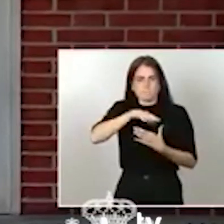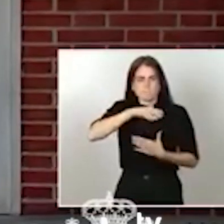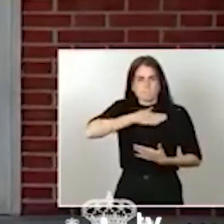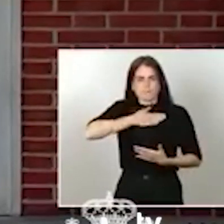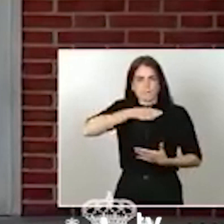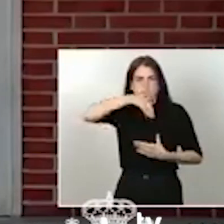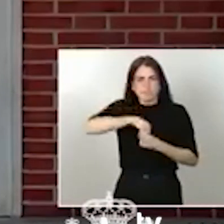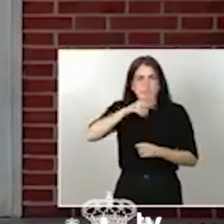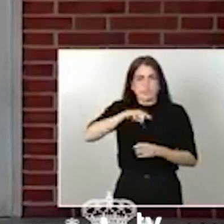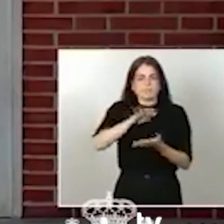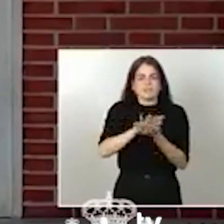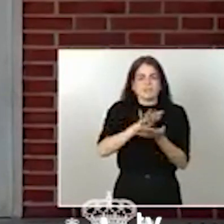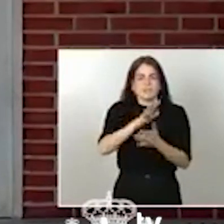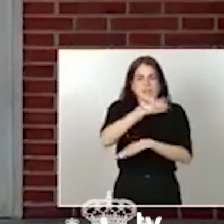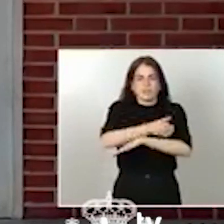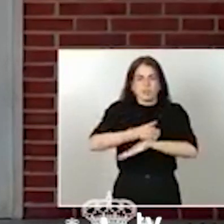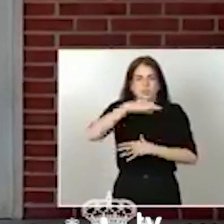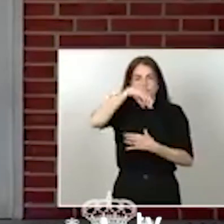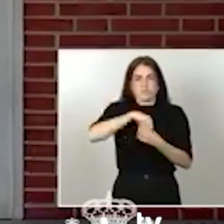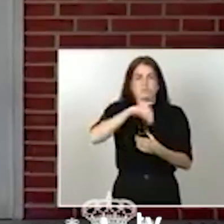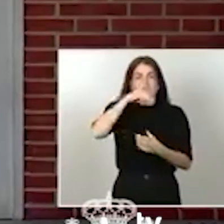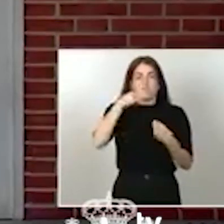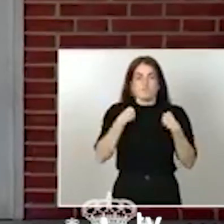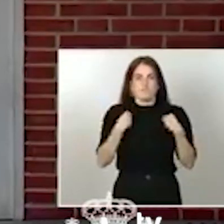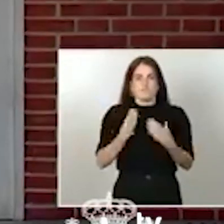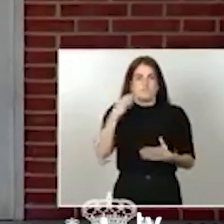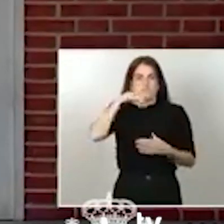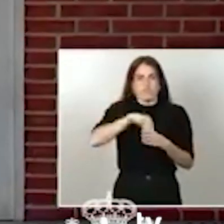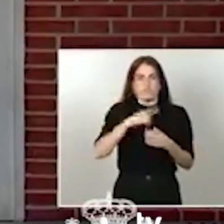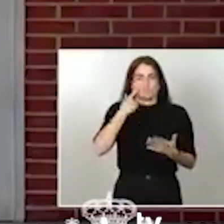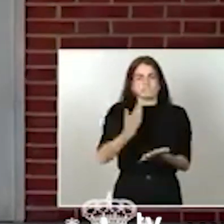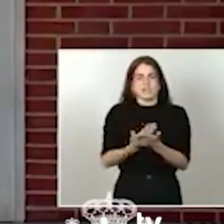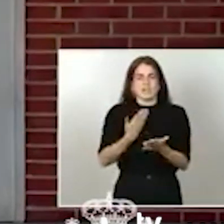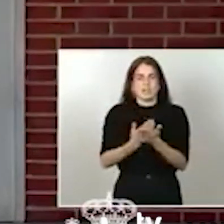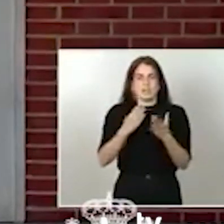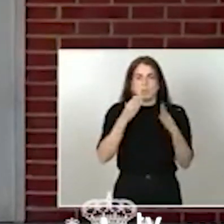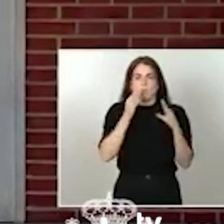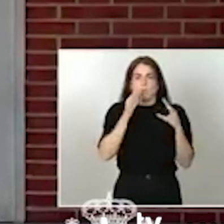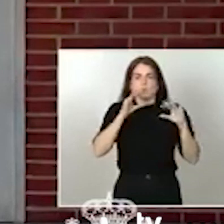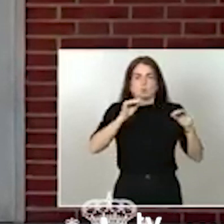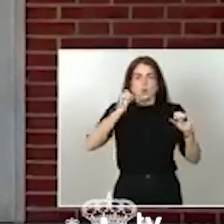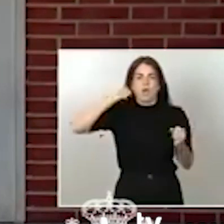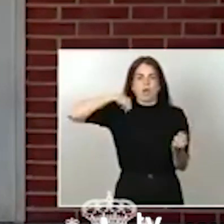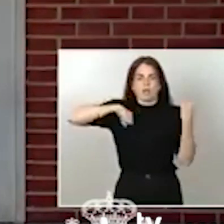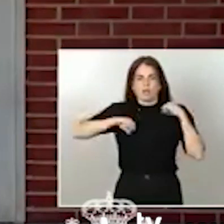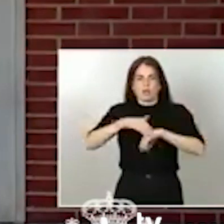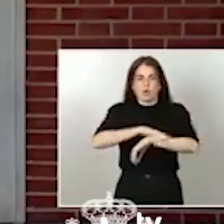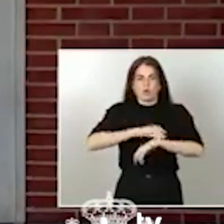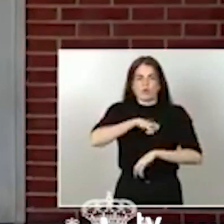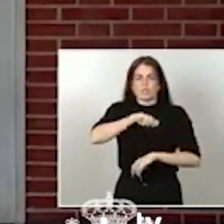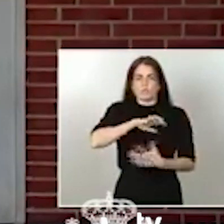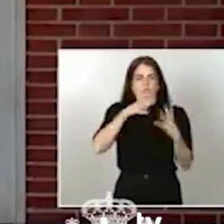nuestros compatriotas y residentes allí están garantizadas por la acción del gobierno de españa' cualesquiera que sean las condiciones